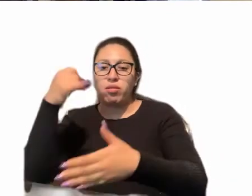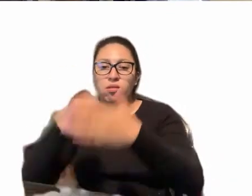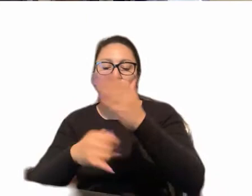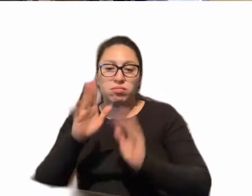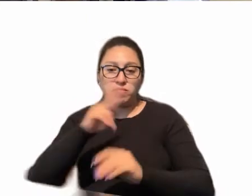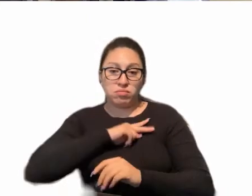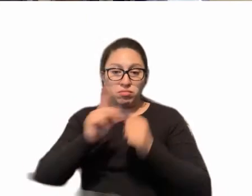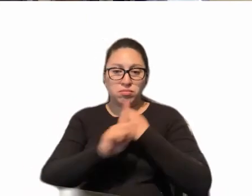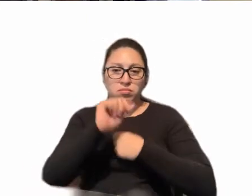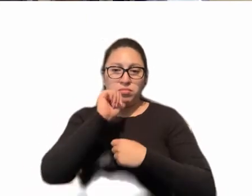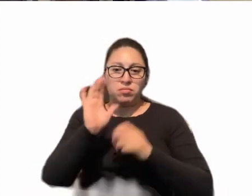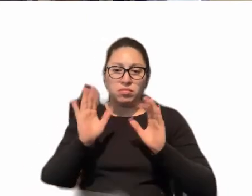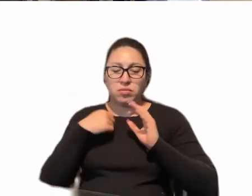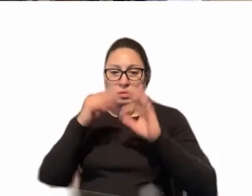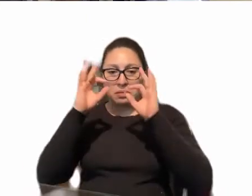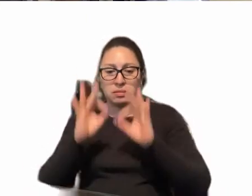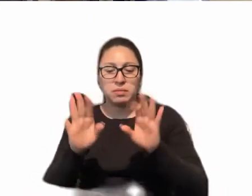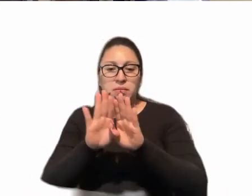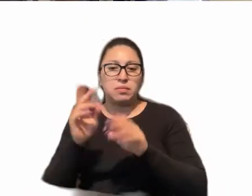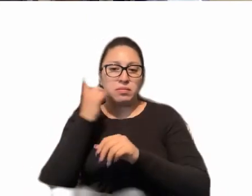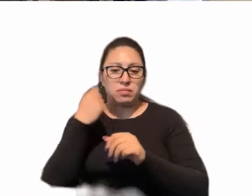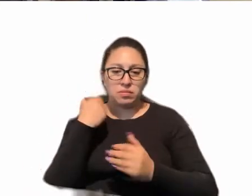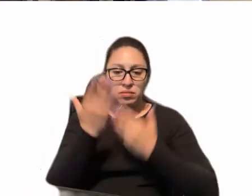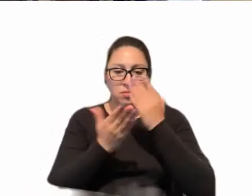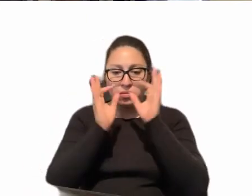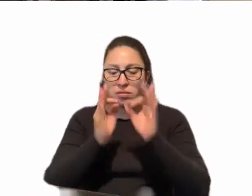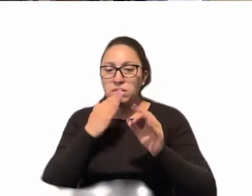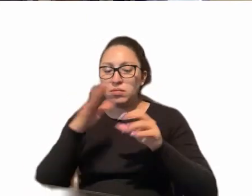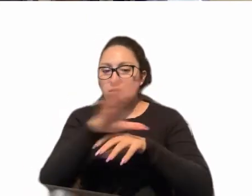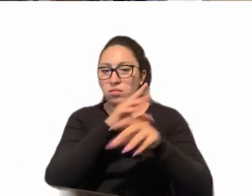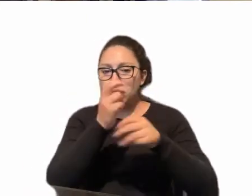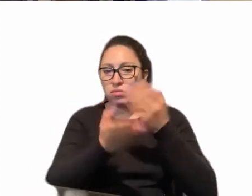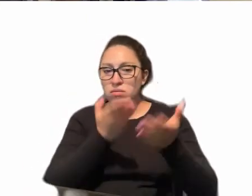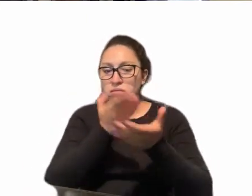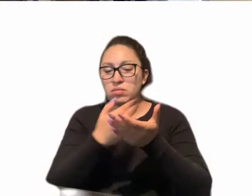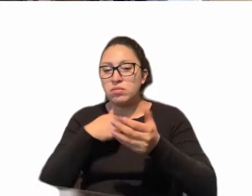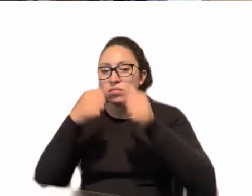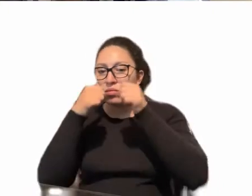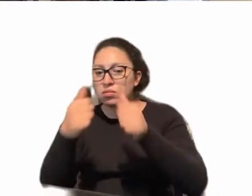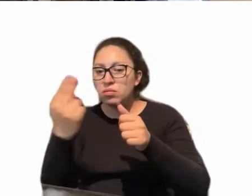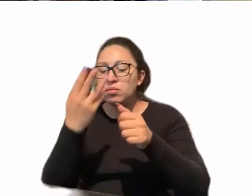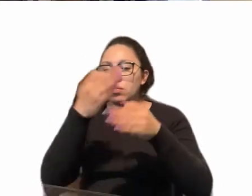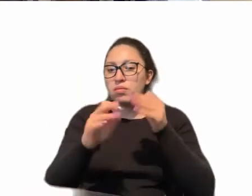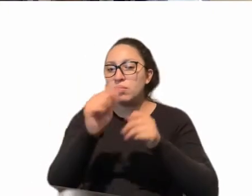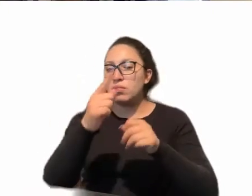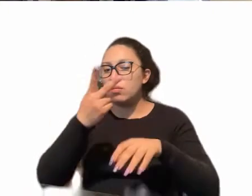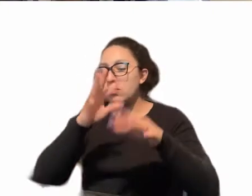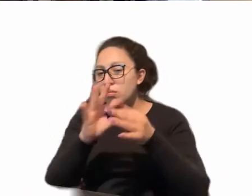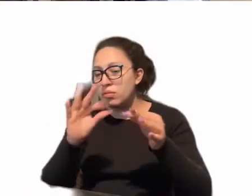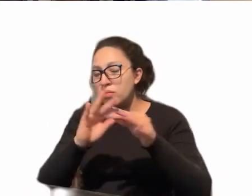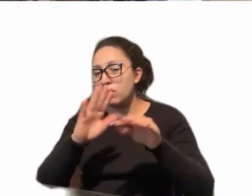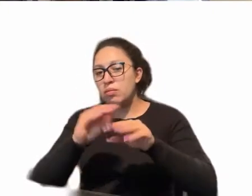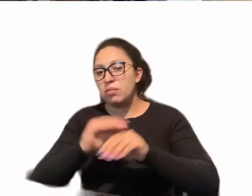es ser un legislador de calidad, estudiar los dictámenes, atender y mencionarlos, ser muy preciso cuando me